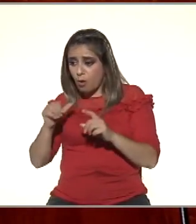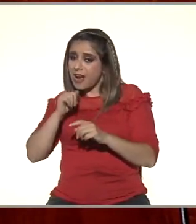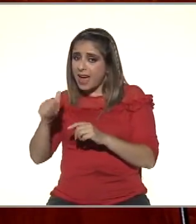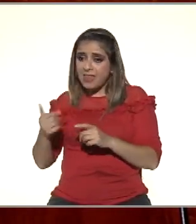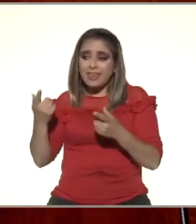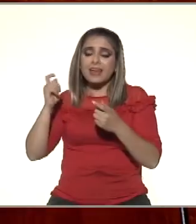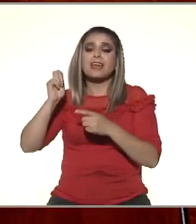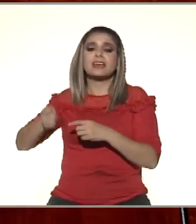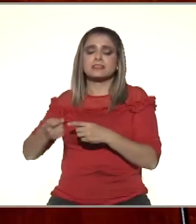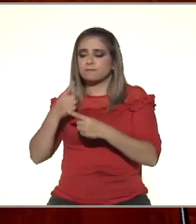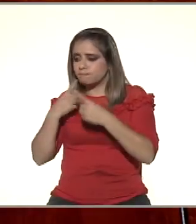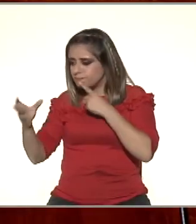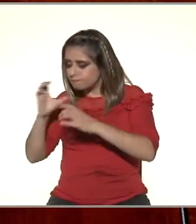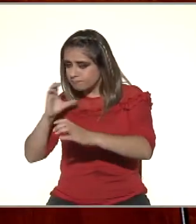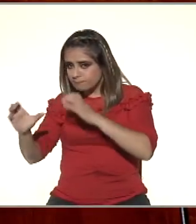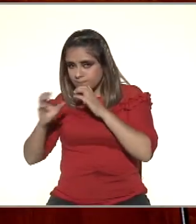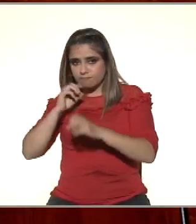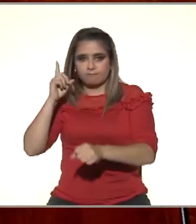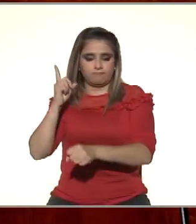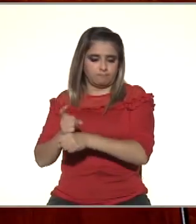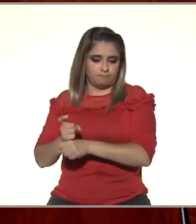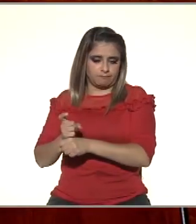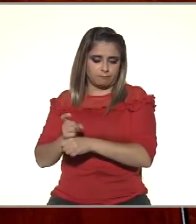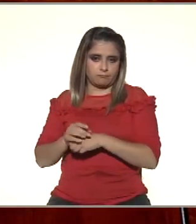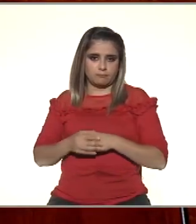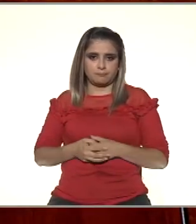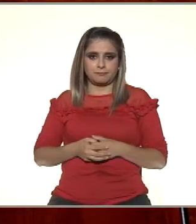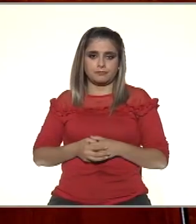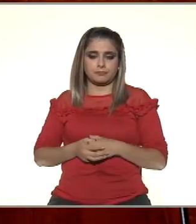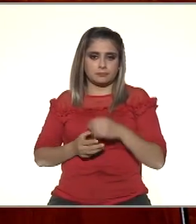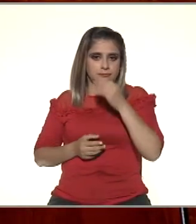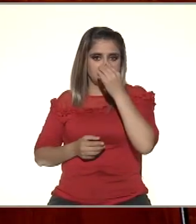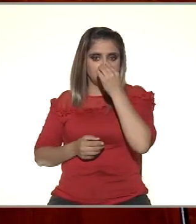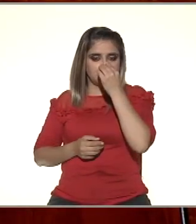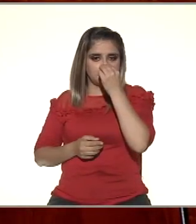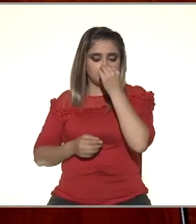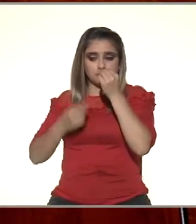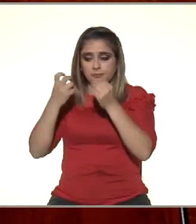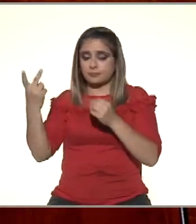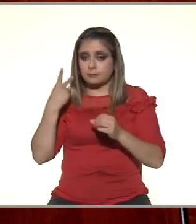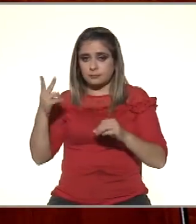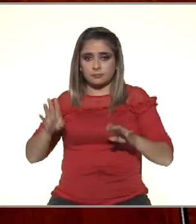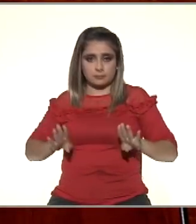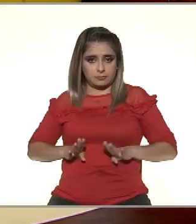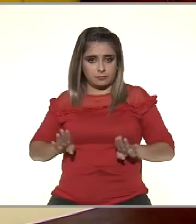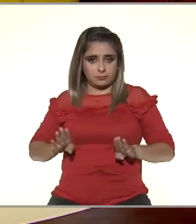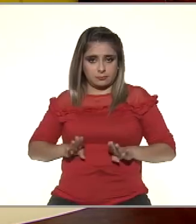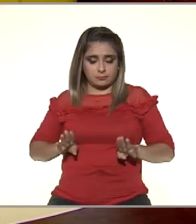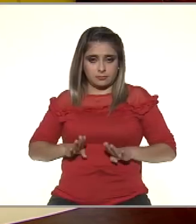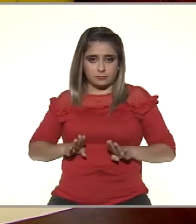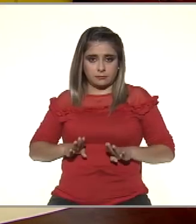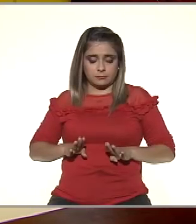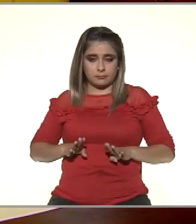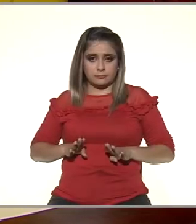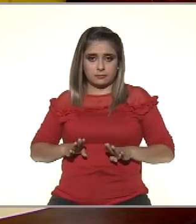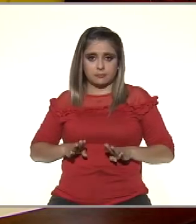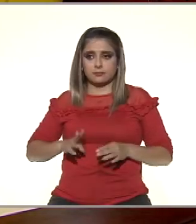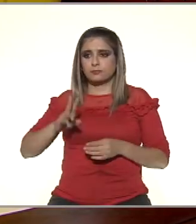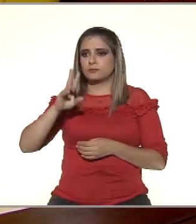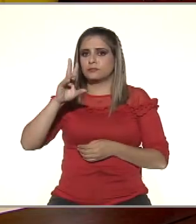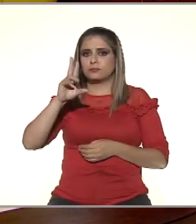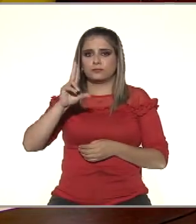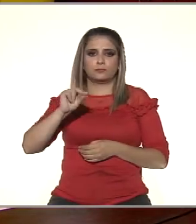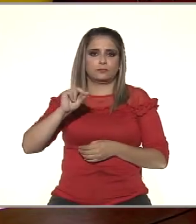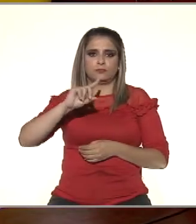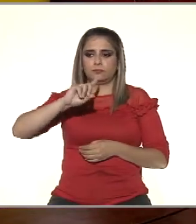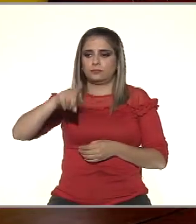¿Sí? Construyamos eso, que va a llevar a la idea de que las parejas no son, como decíamos, una cosa